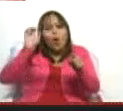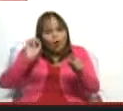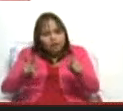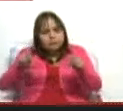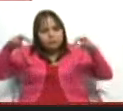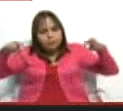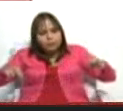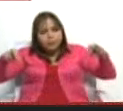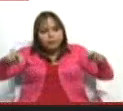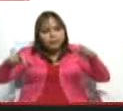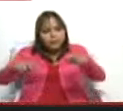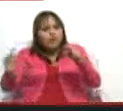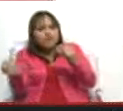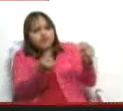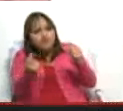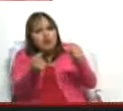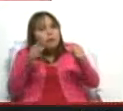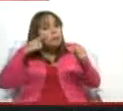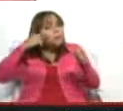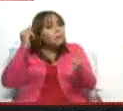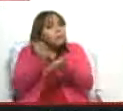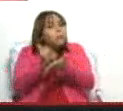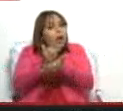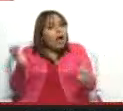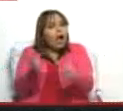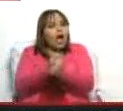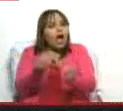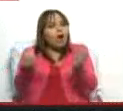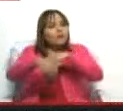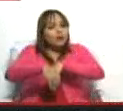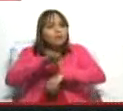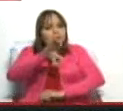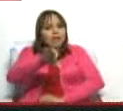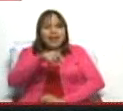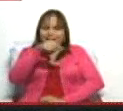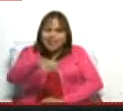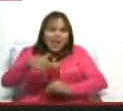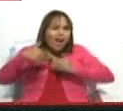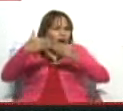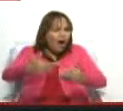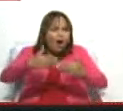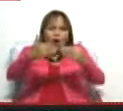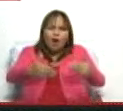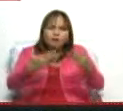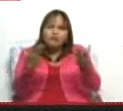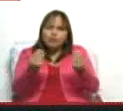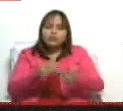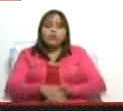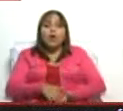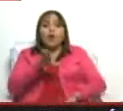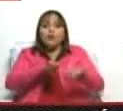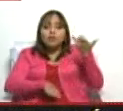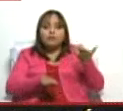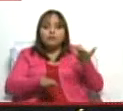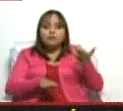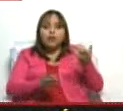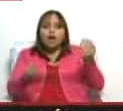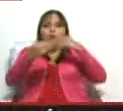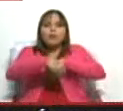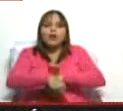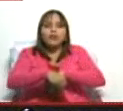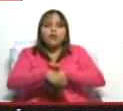si llegamos a un acuerdo por el país. Ahí se ha avanzado mucho. El último gran avance fue el acuerdo de